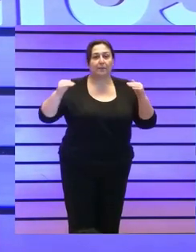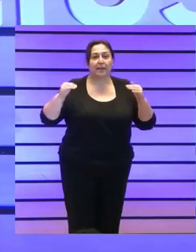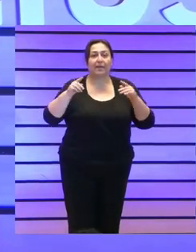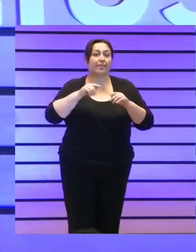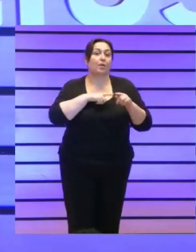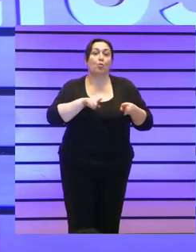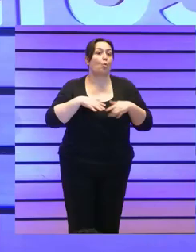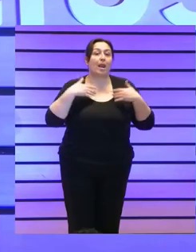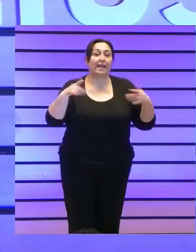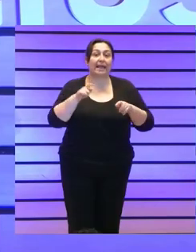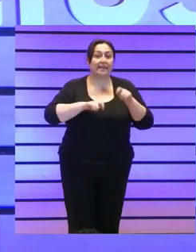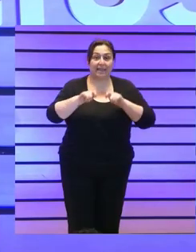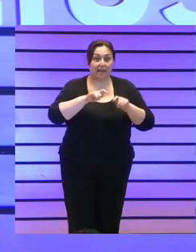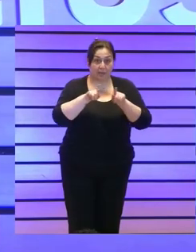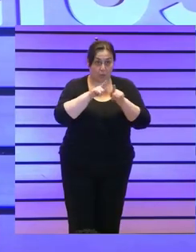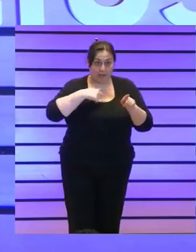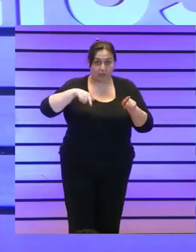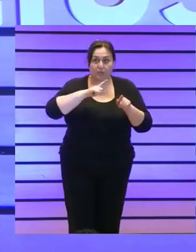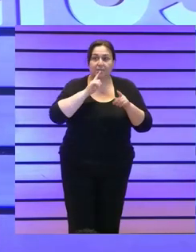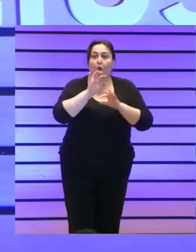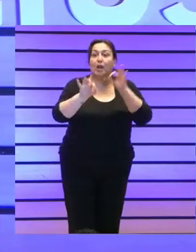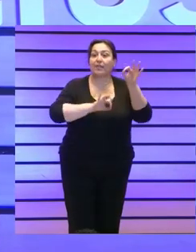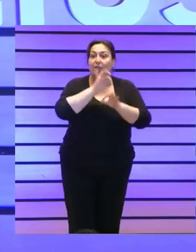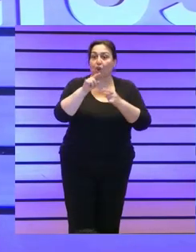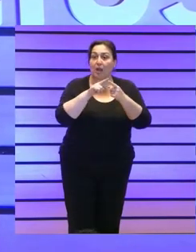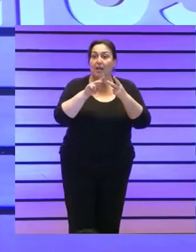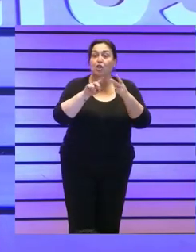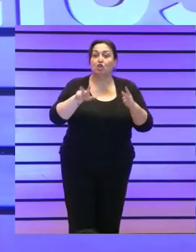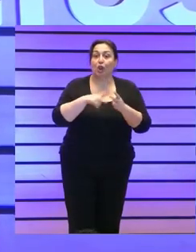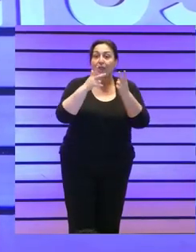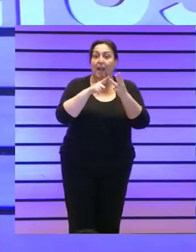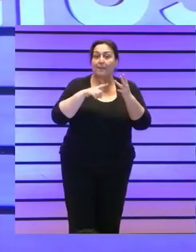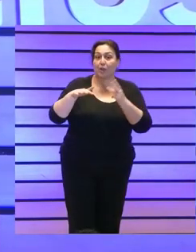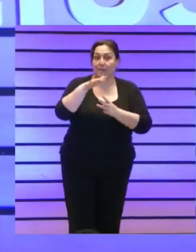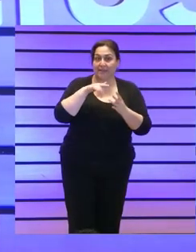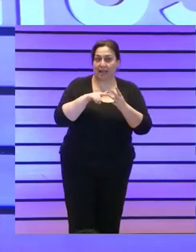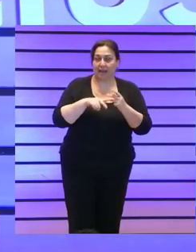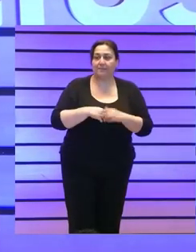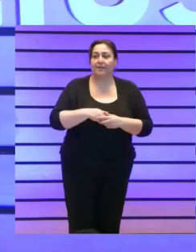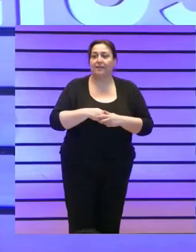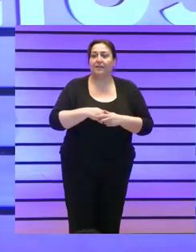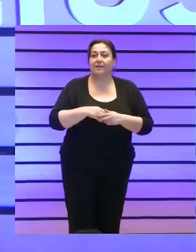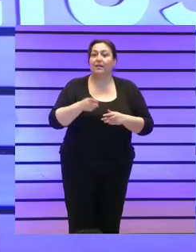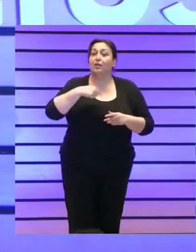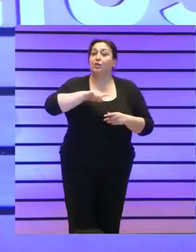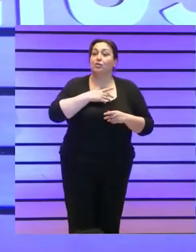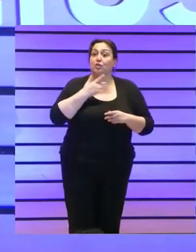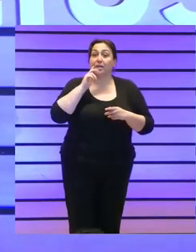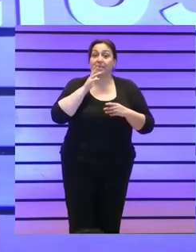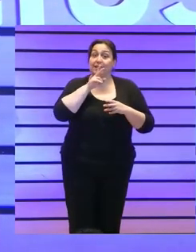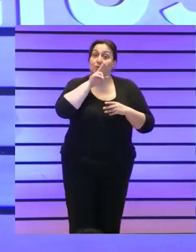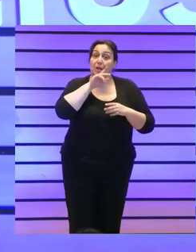de las nuestras la organizacional la social la medioambiental mientras nosotros estamos hablando en las pantallas